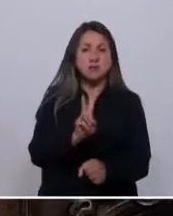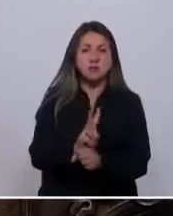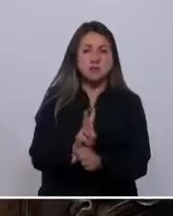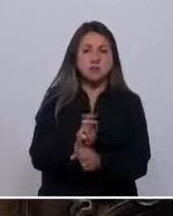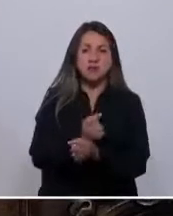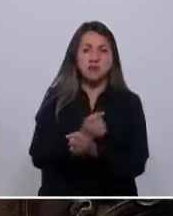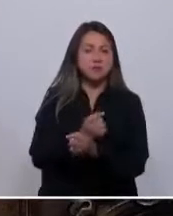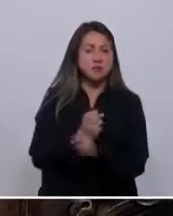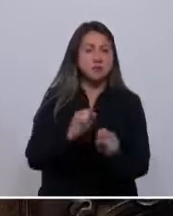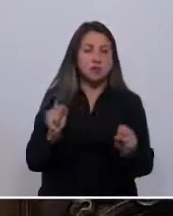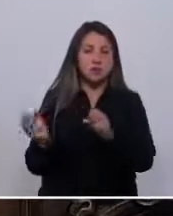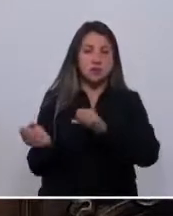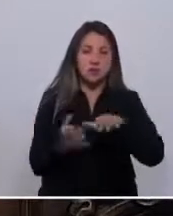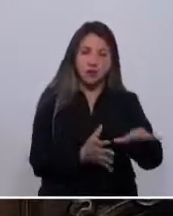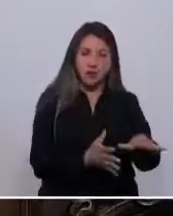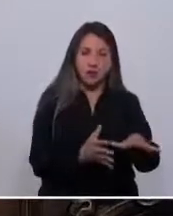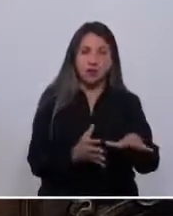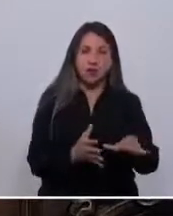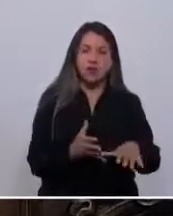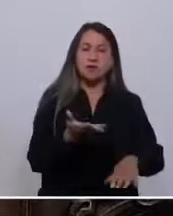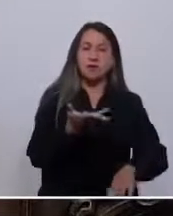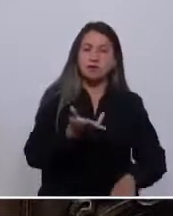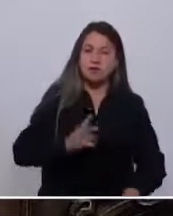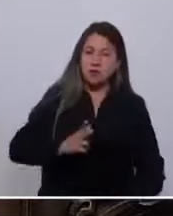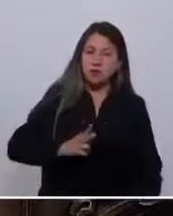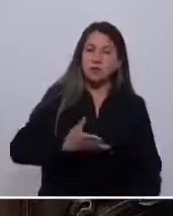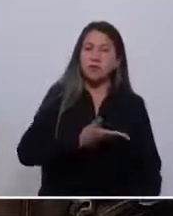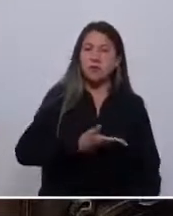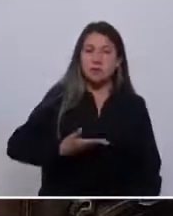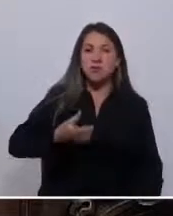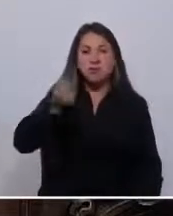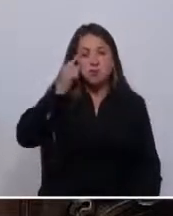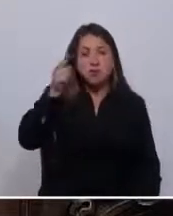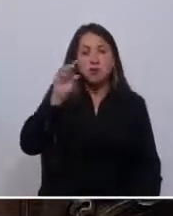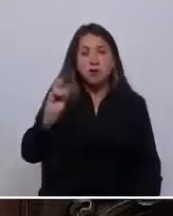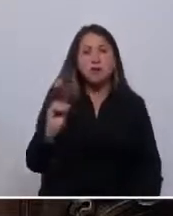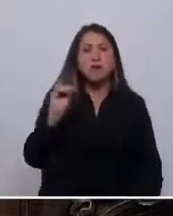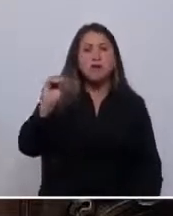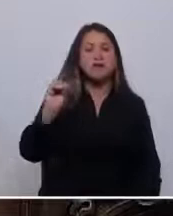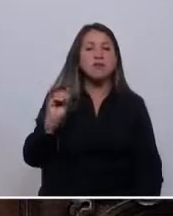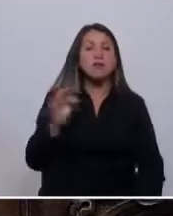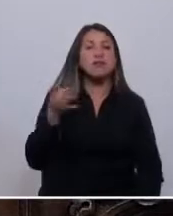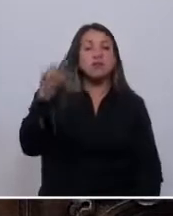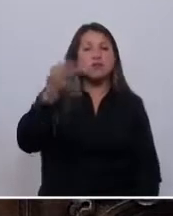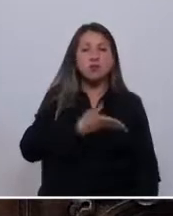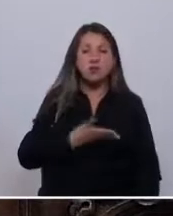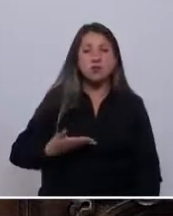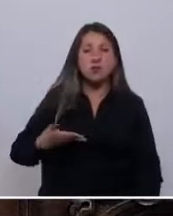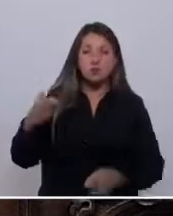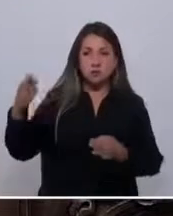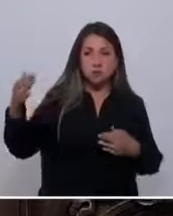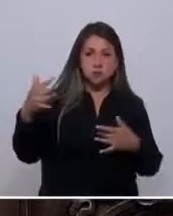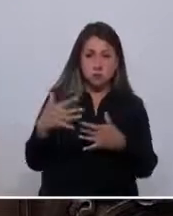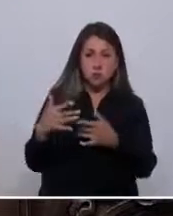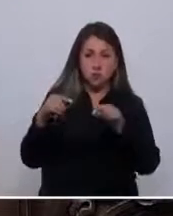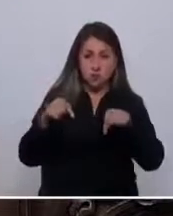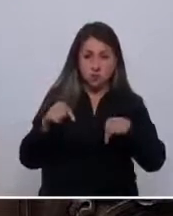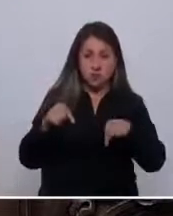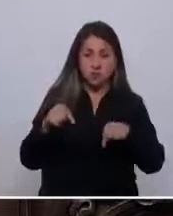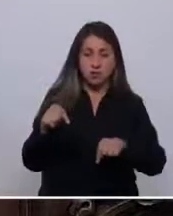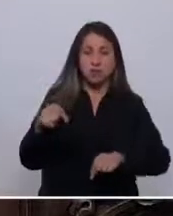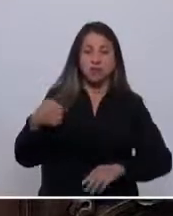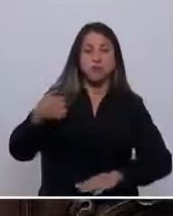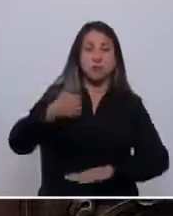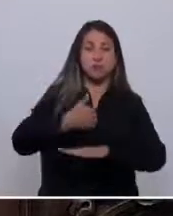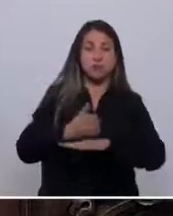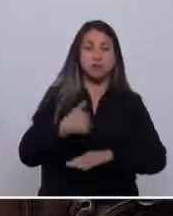irrenunciables. Sépalo, señor presidente, y los futuros gobiernos que vengan. Y desde esta tribuna me